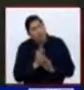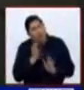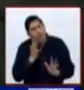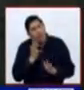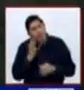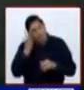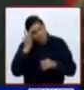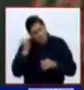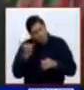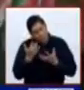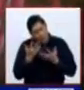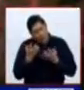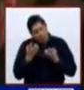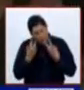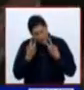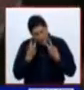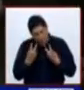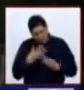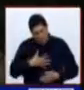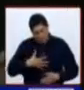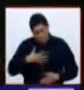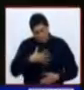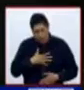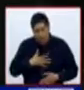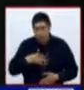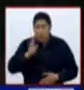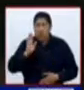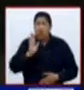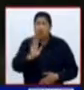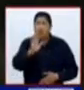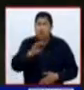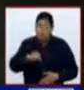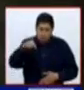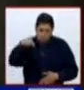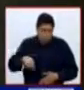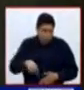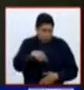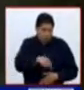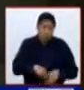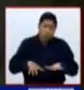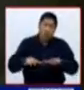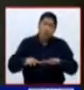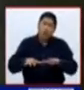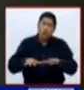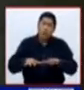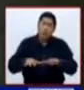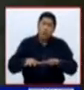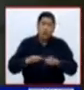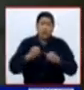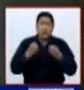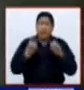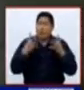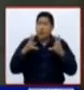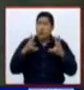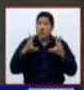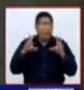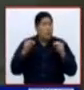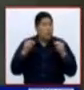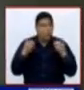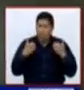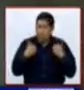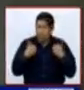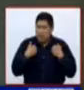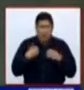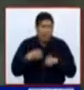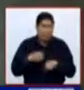acá? Quiero que veas, por favor, detenidamente los pies de las personas que están aquí. Muchos no tienen zapatos, algunos solamente